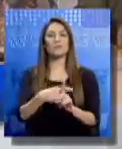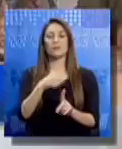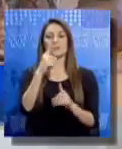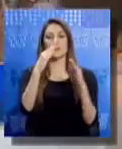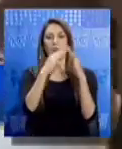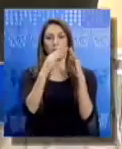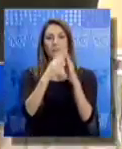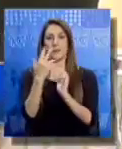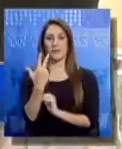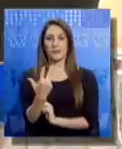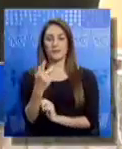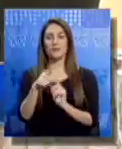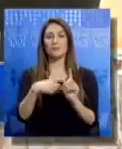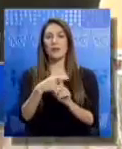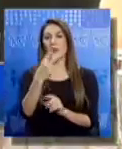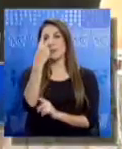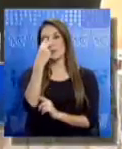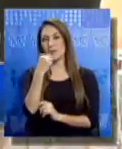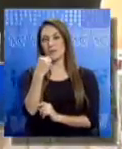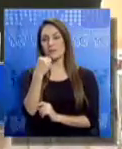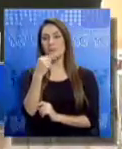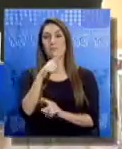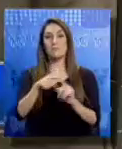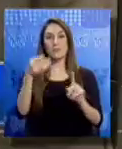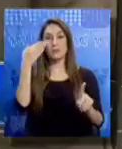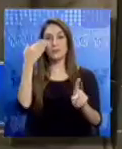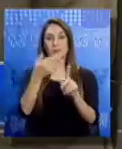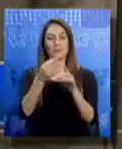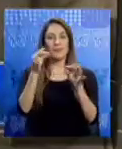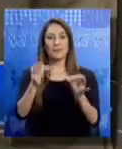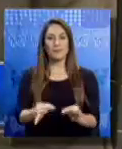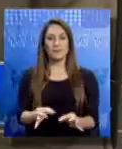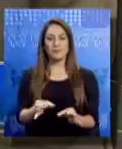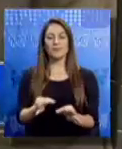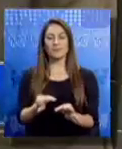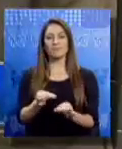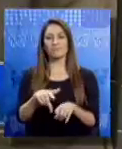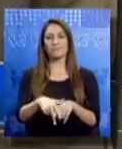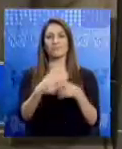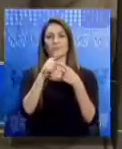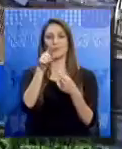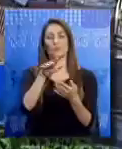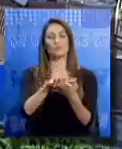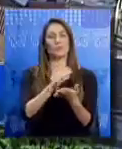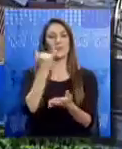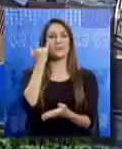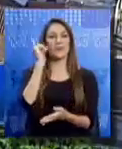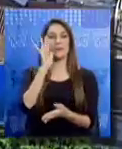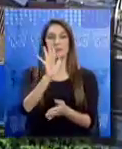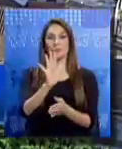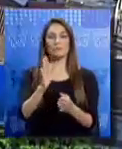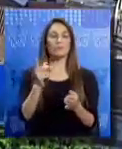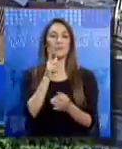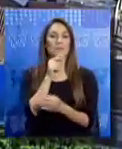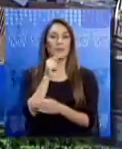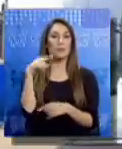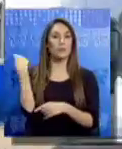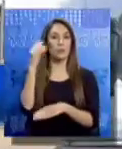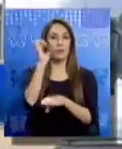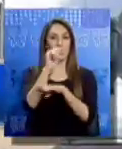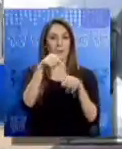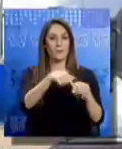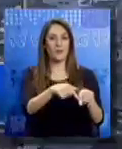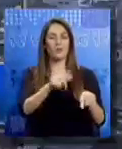3 y el sector hotelero. El fin es estar listos para lo que será este programa importante a nivel mundial, del cual Ecuador